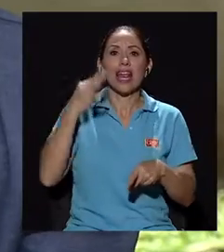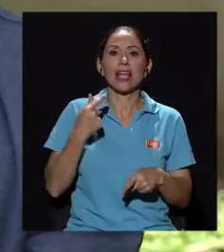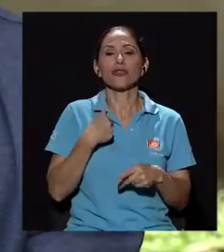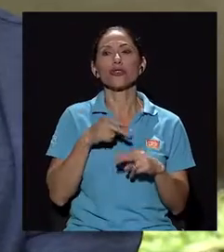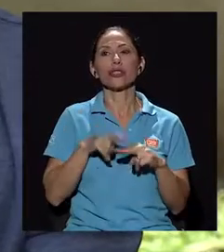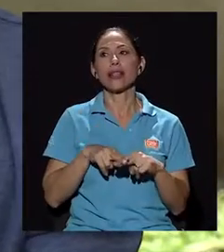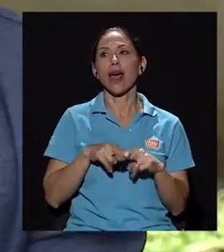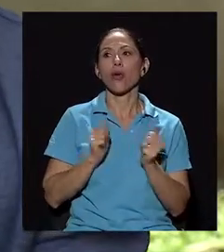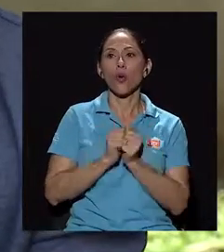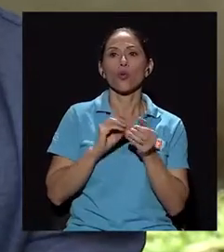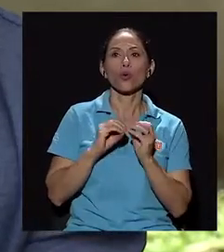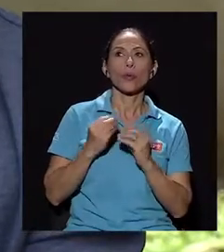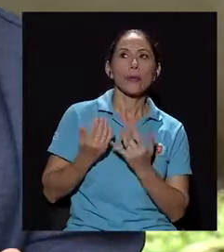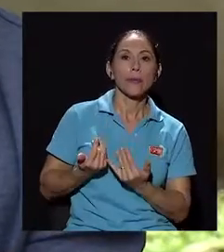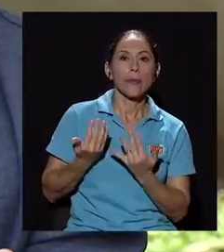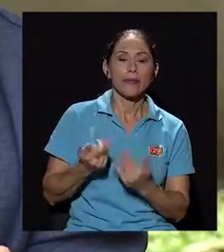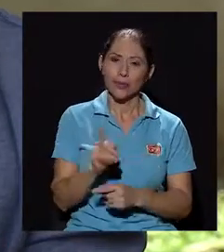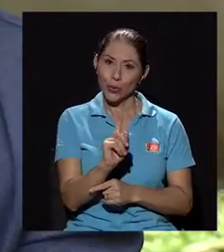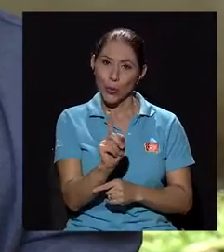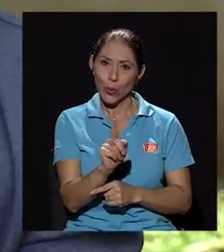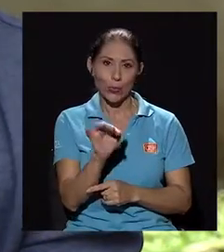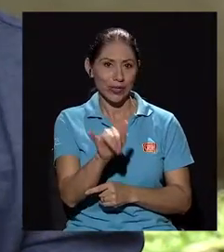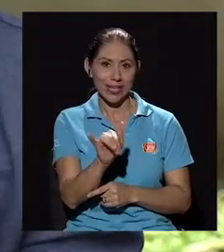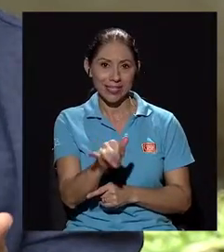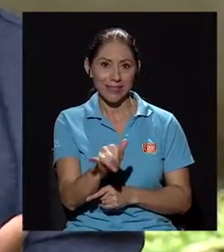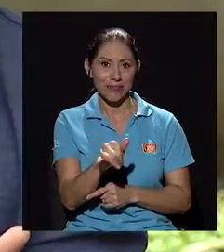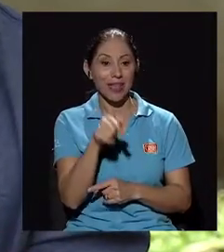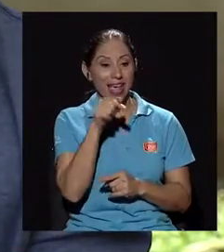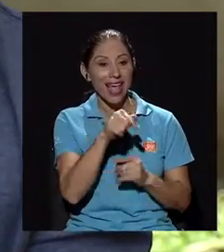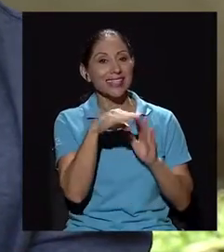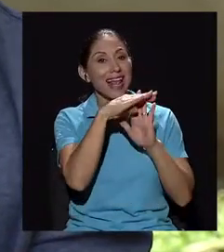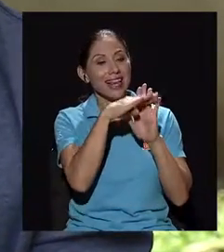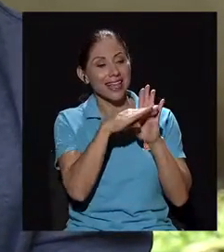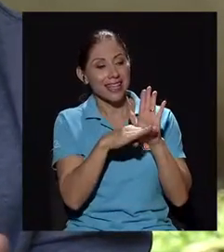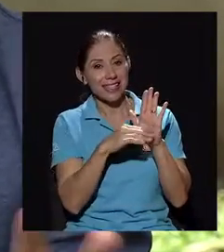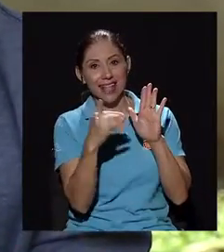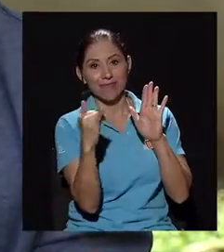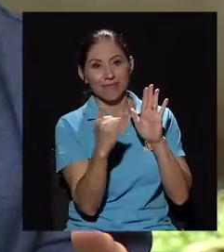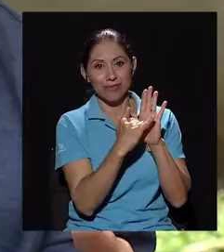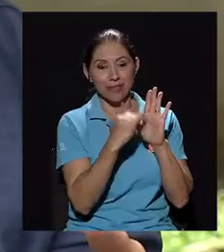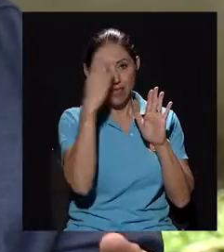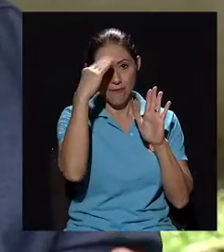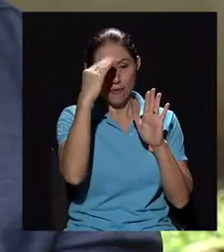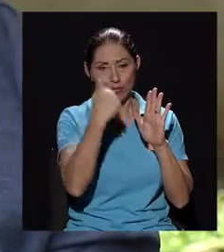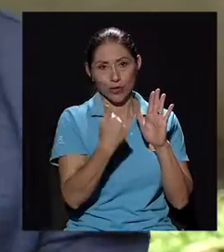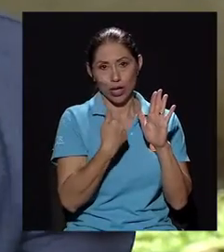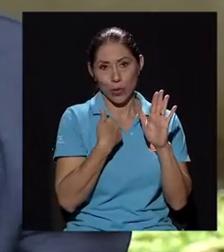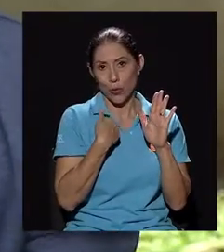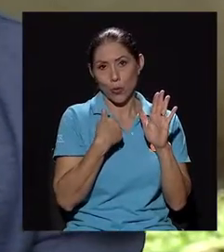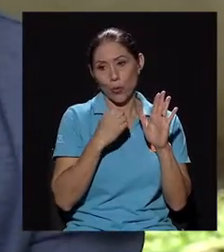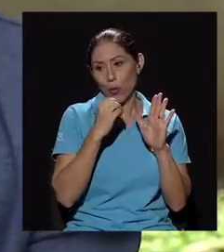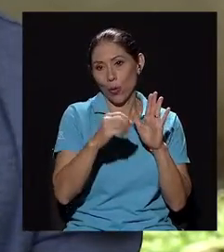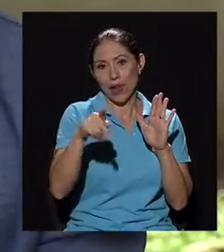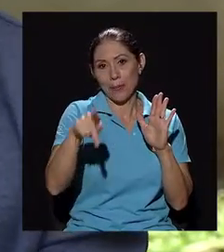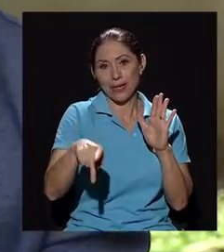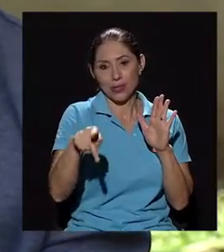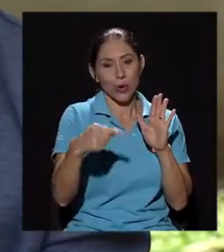¿verdad? Ahí lo único que hay son los datos de uno, si la persona tiene, ¿verdad?,